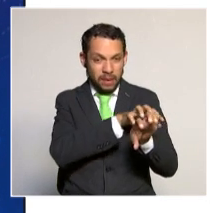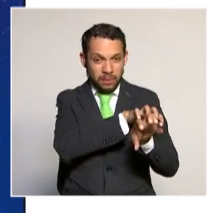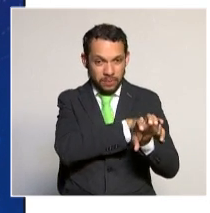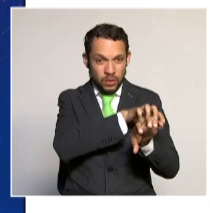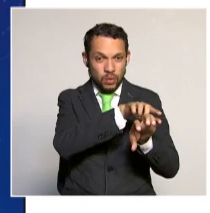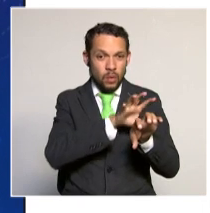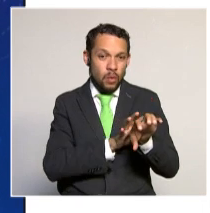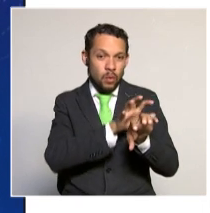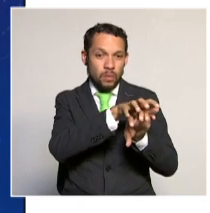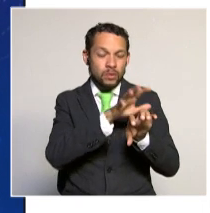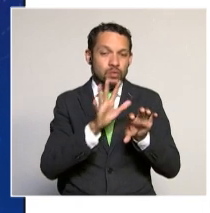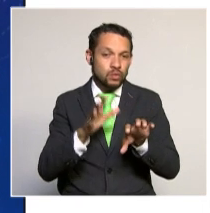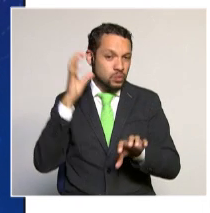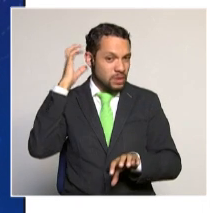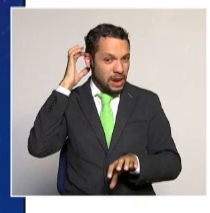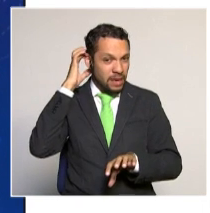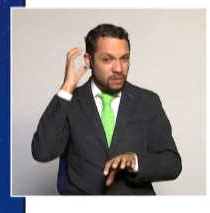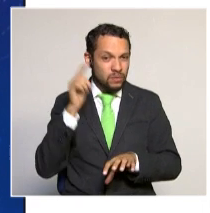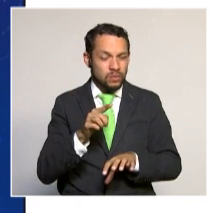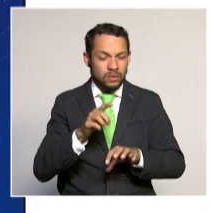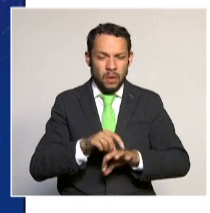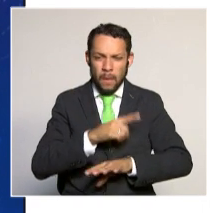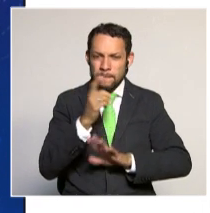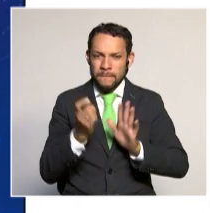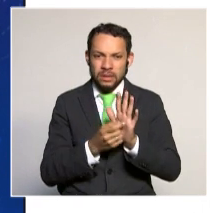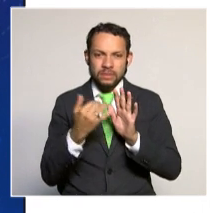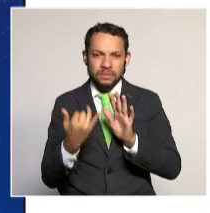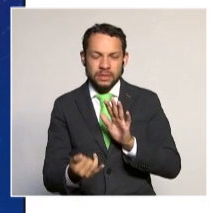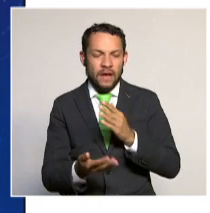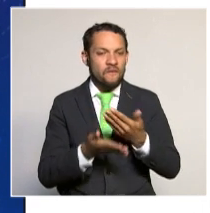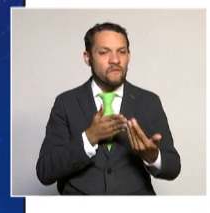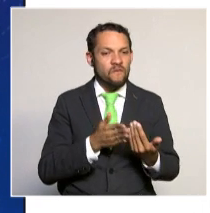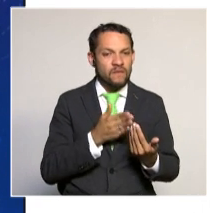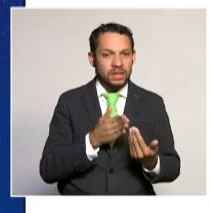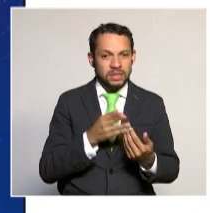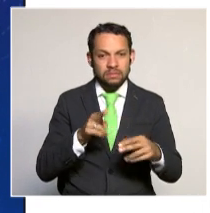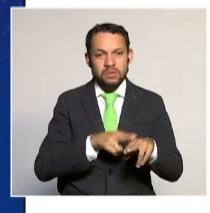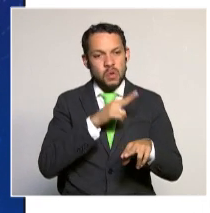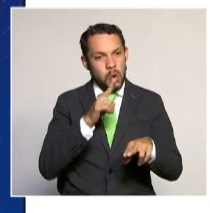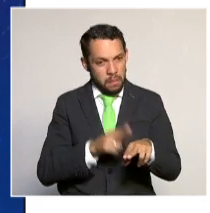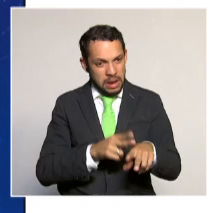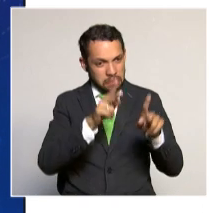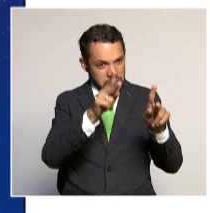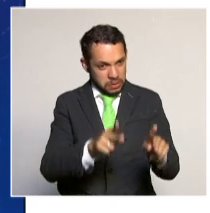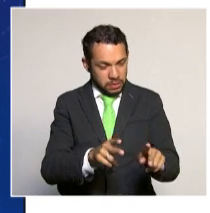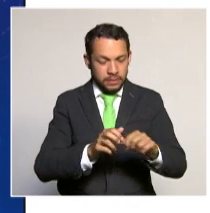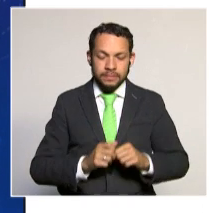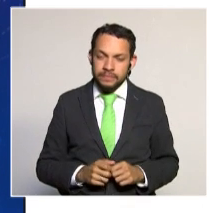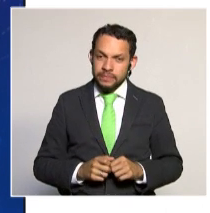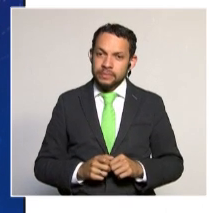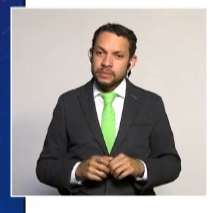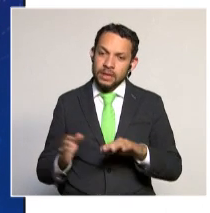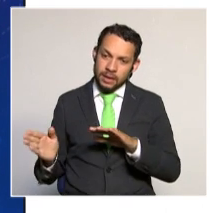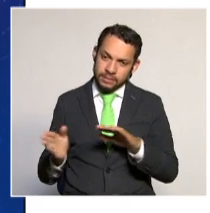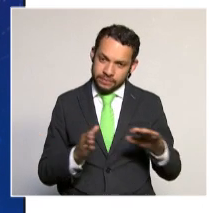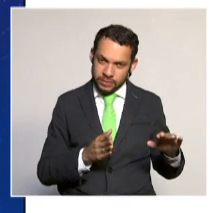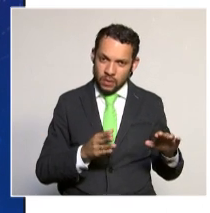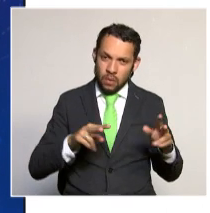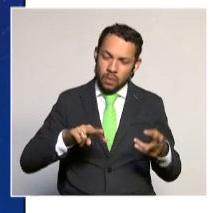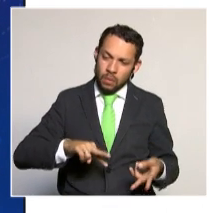imagen de una resonancia magnética funcional que fácilmente me dice, ese es un cerebro normal. Ahora,